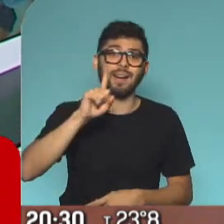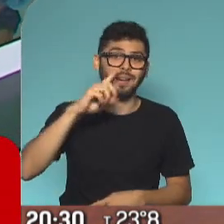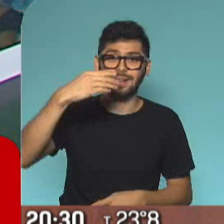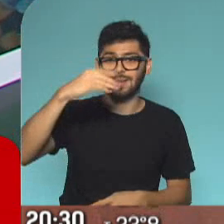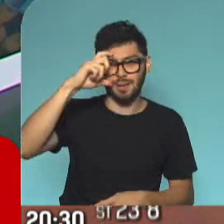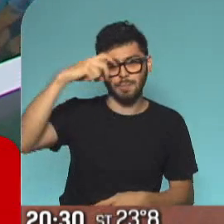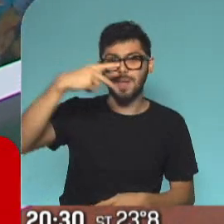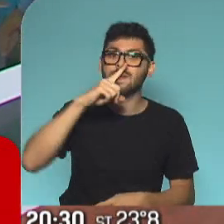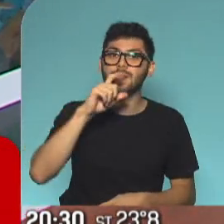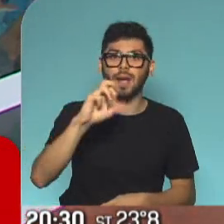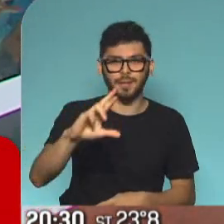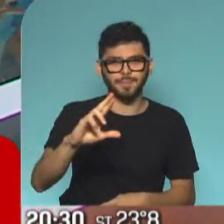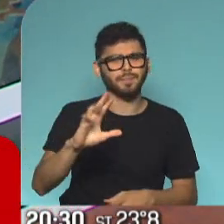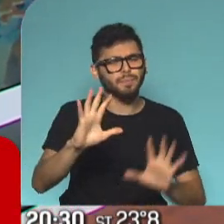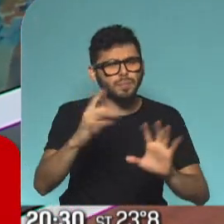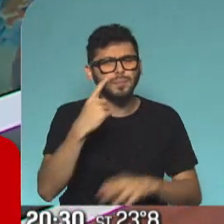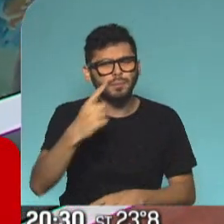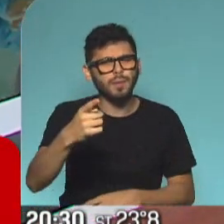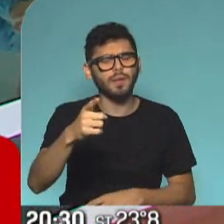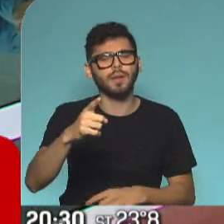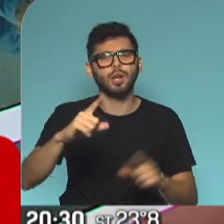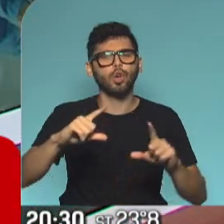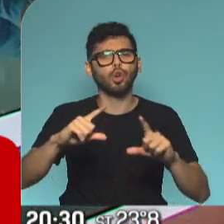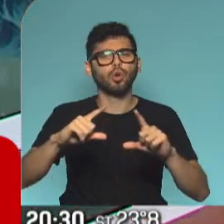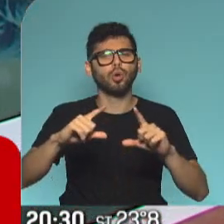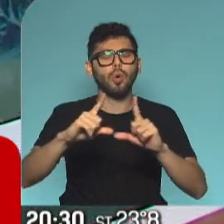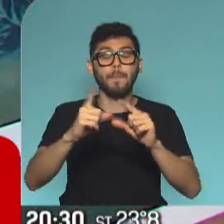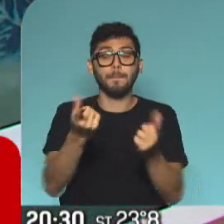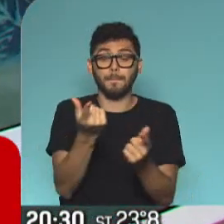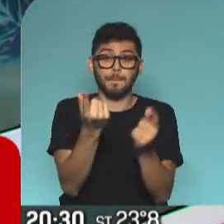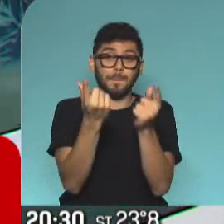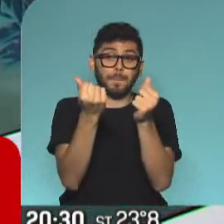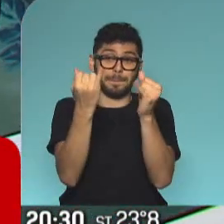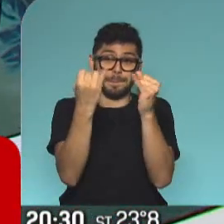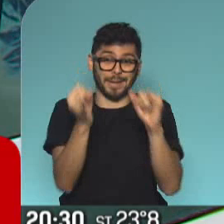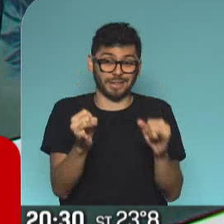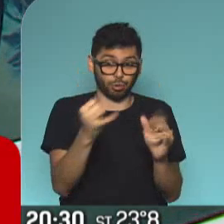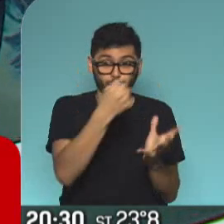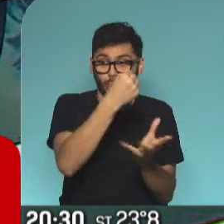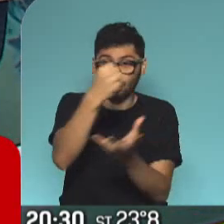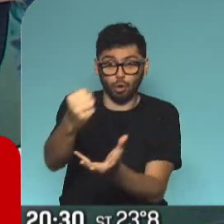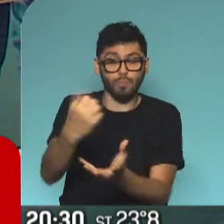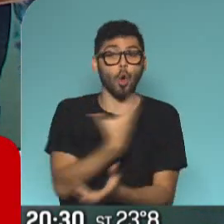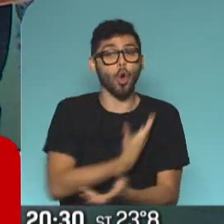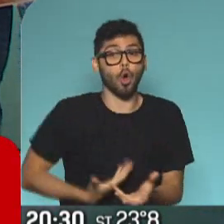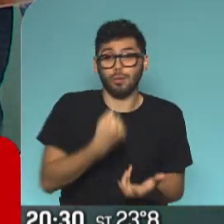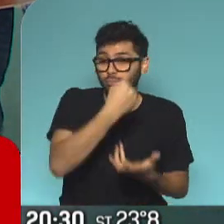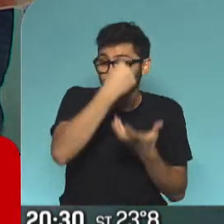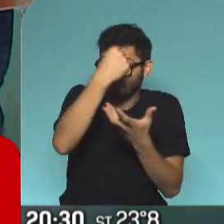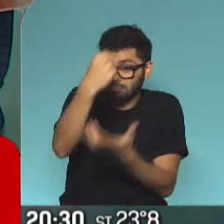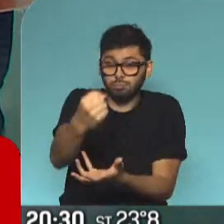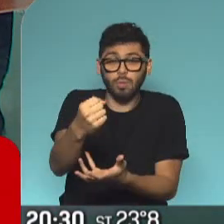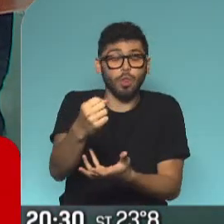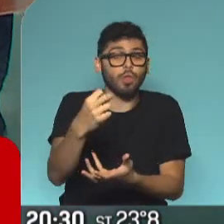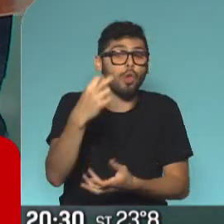alimentar. Fíjate cuál fue el número, cuál fue el presupuesto destinado a asistencia estatal en todo